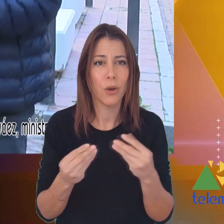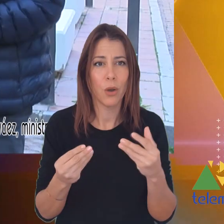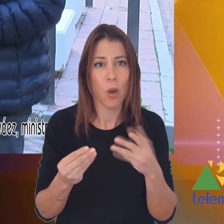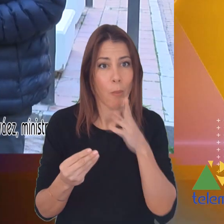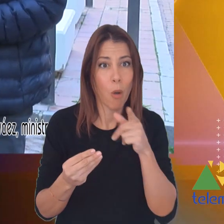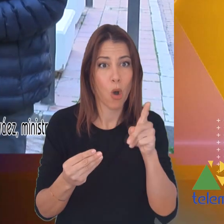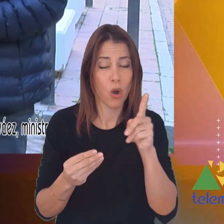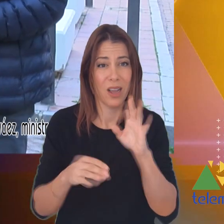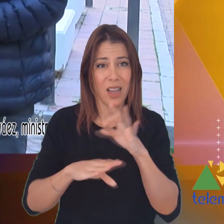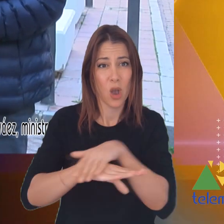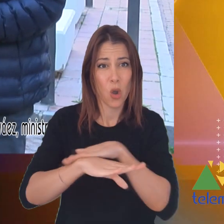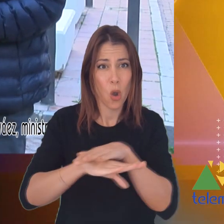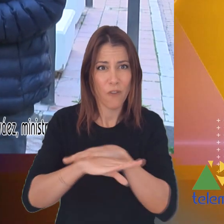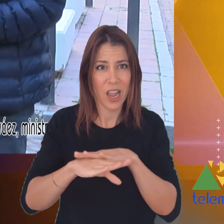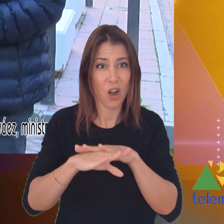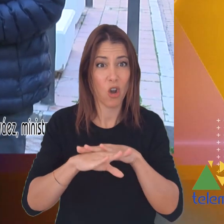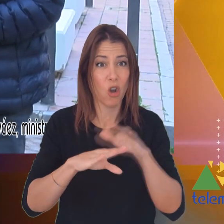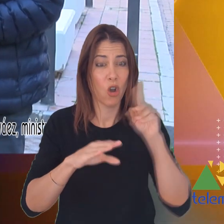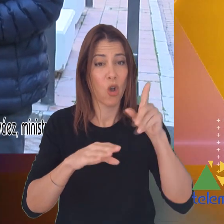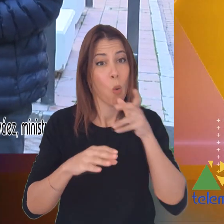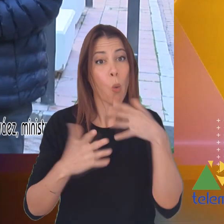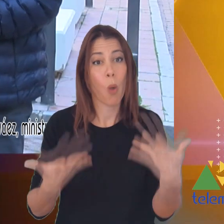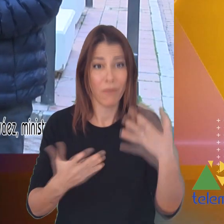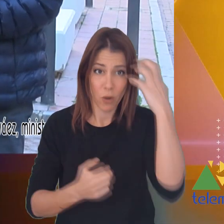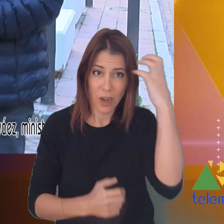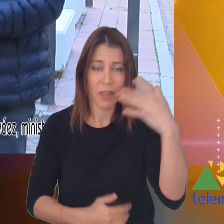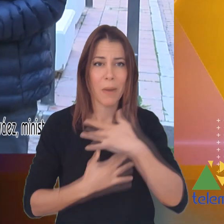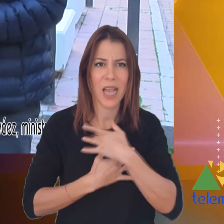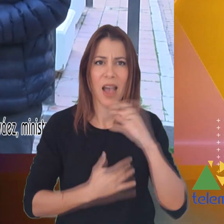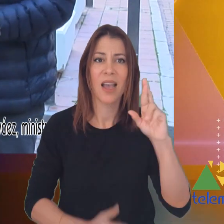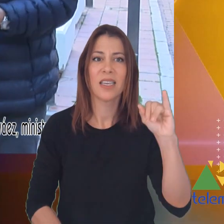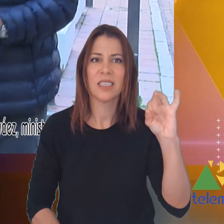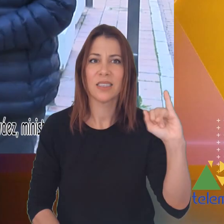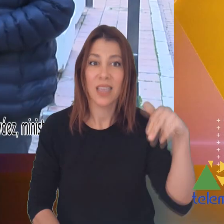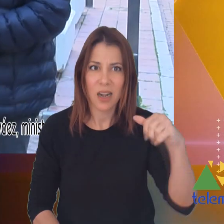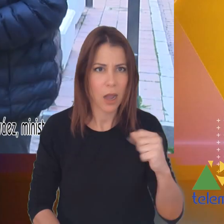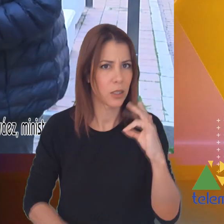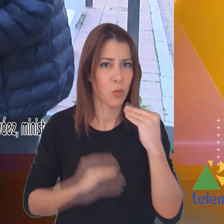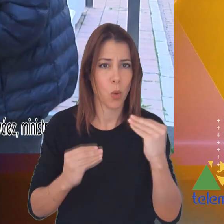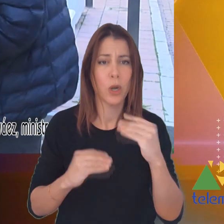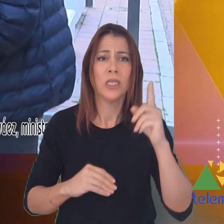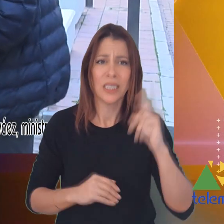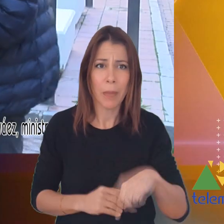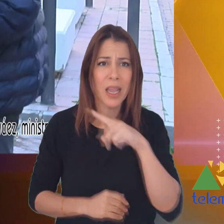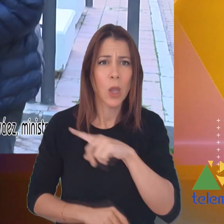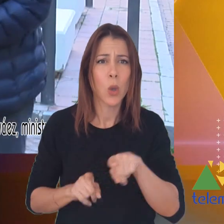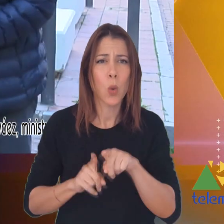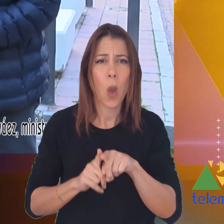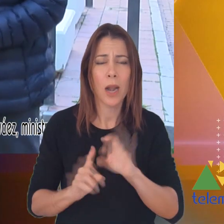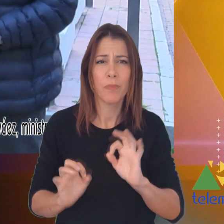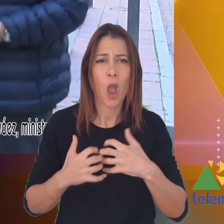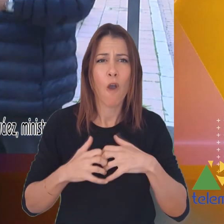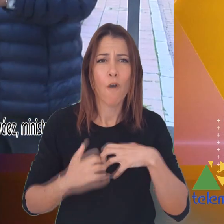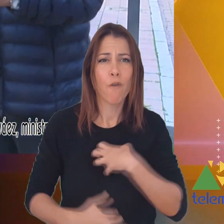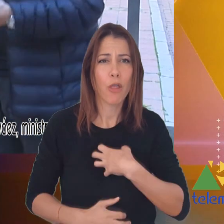con el gobierno de María Cristina fue muy bueno, ¿no? Después fue un funcionario de alto standing, ¿no? Es el